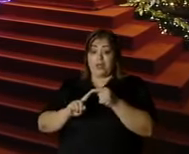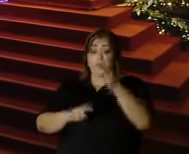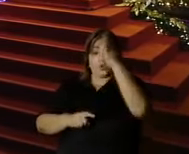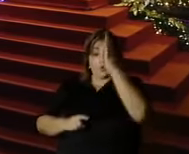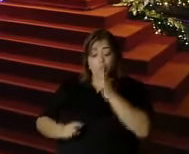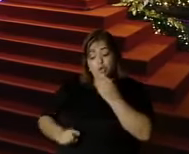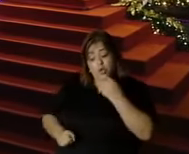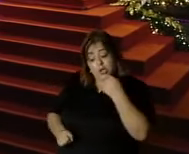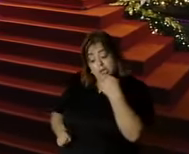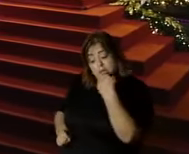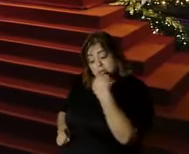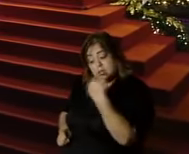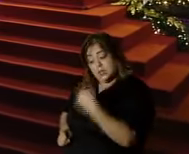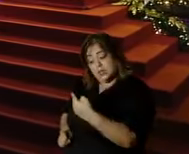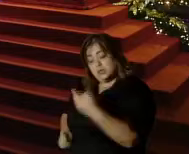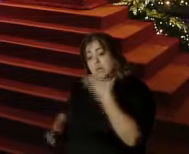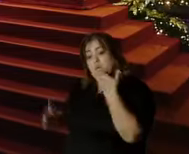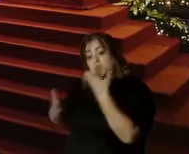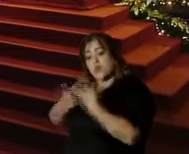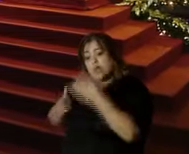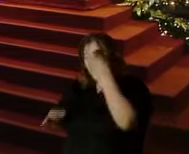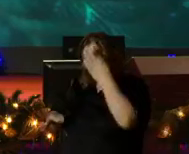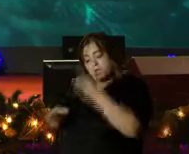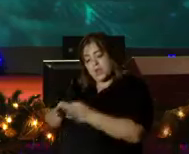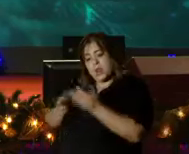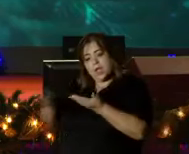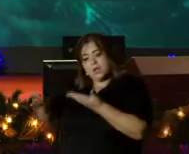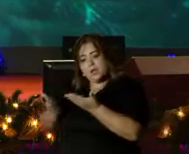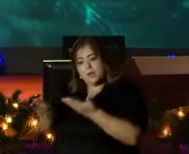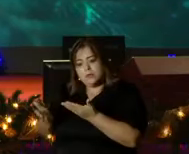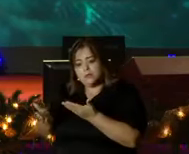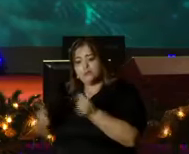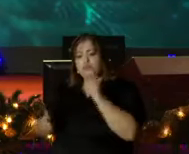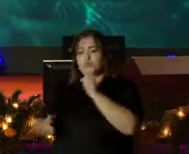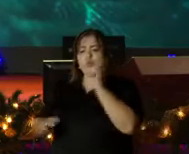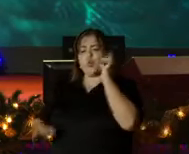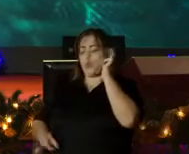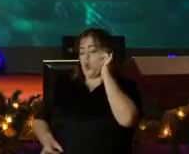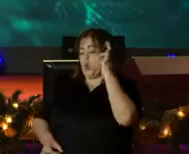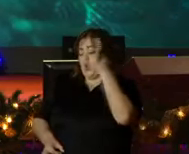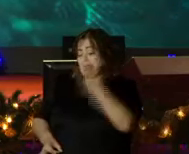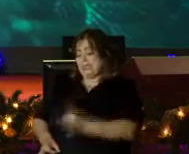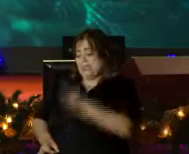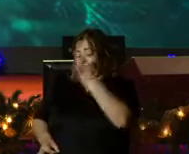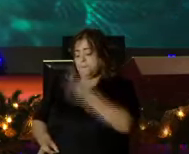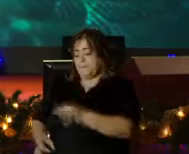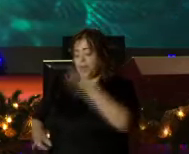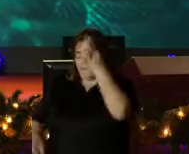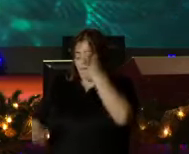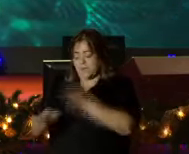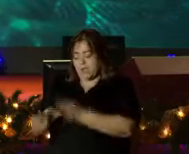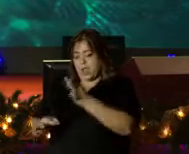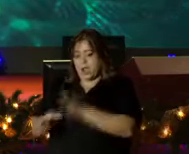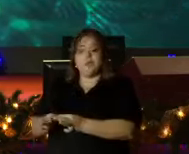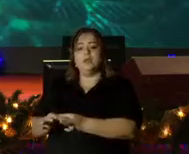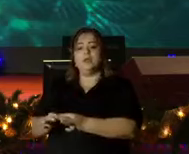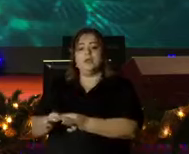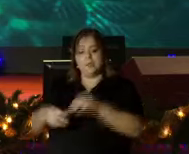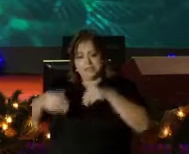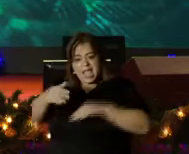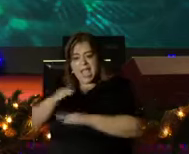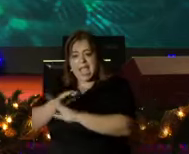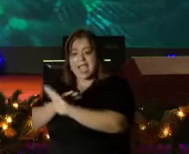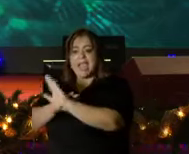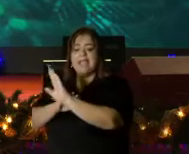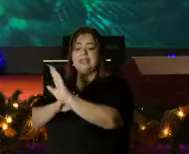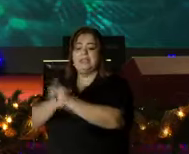buen siervo y fiel, en lo poco fuiste fiel, en lo mucho te pondré, entra en el gozo